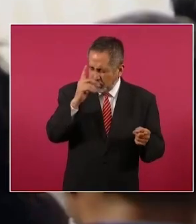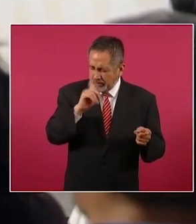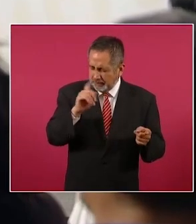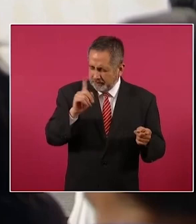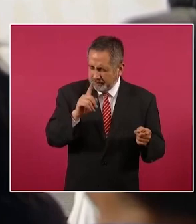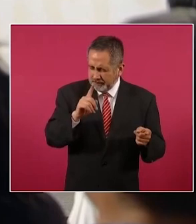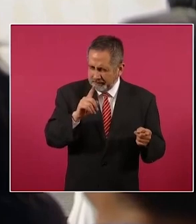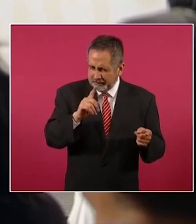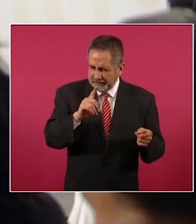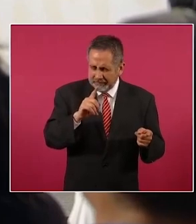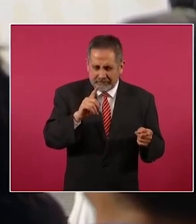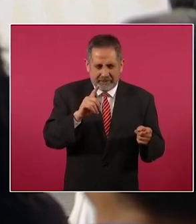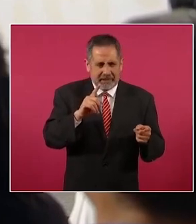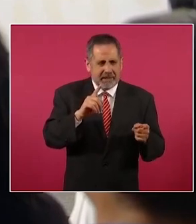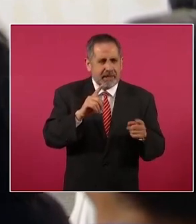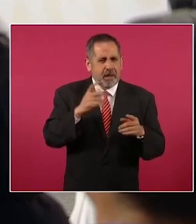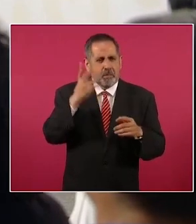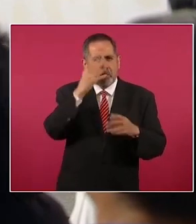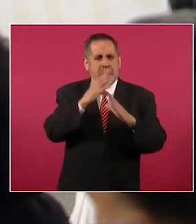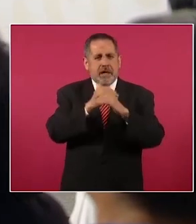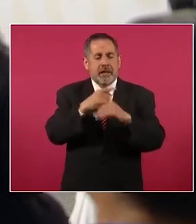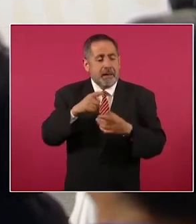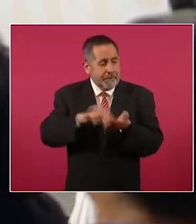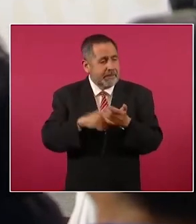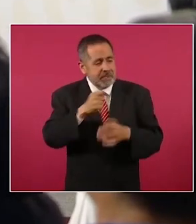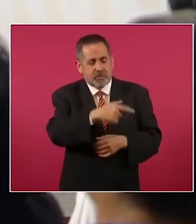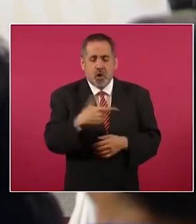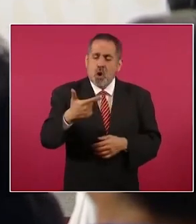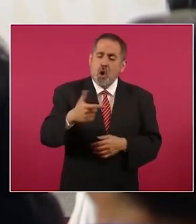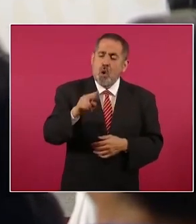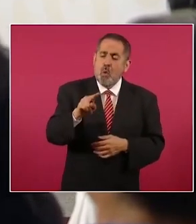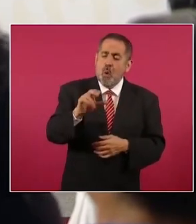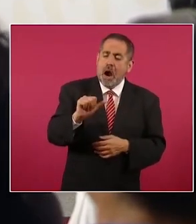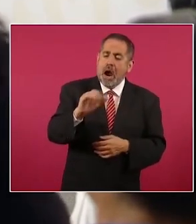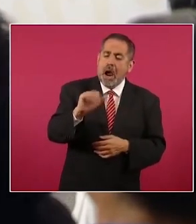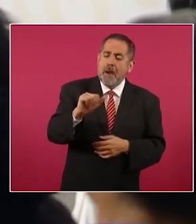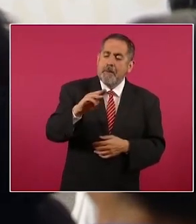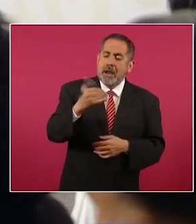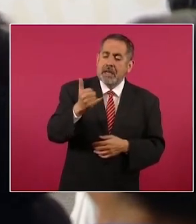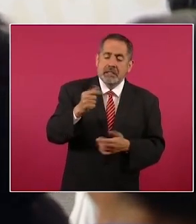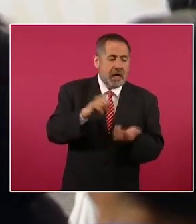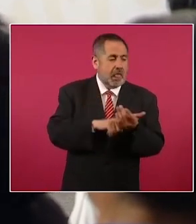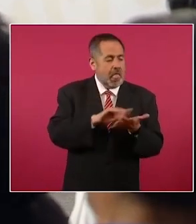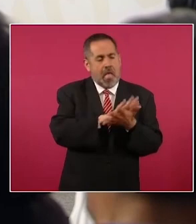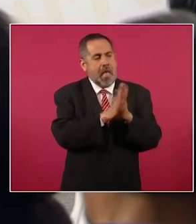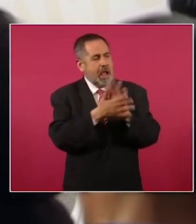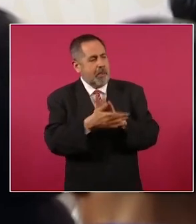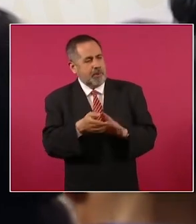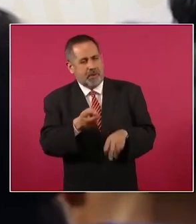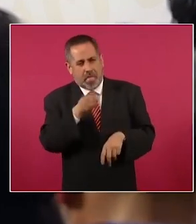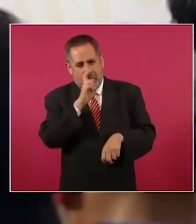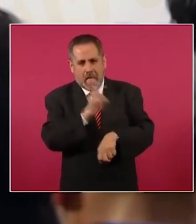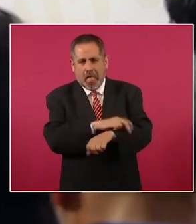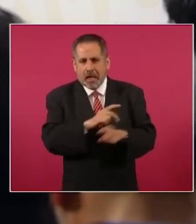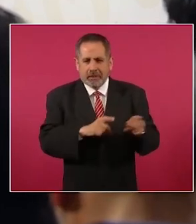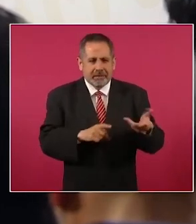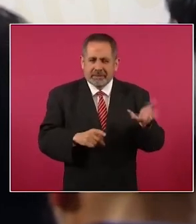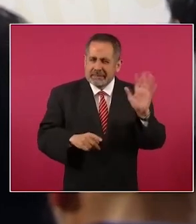El ave tan bella, la guacamaya, ¿sí?, que se volvió sopilota.